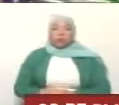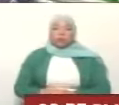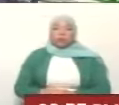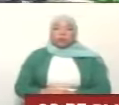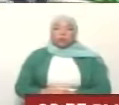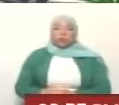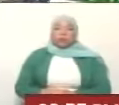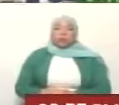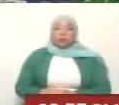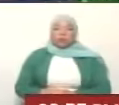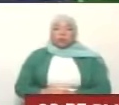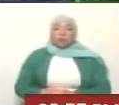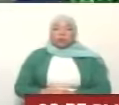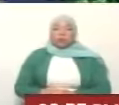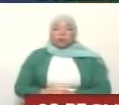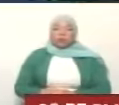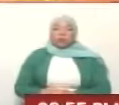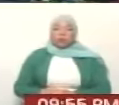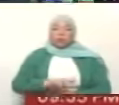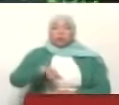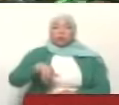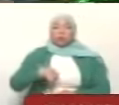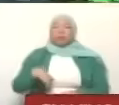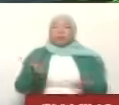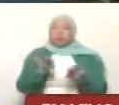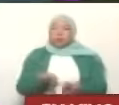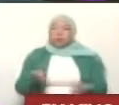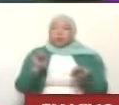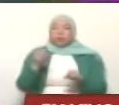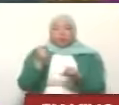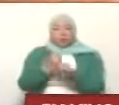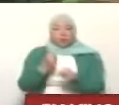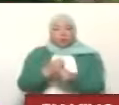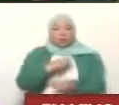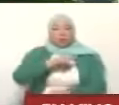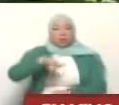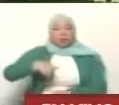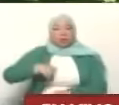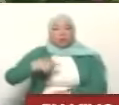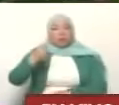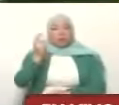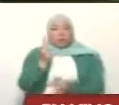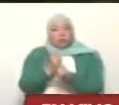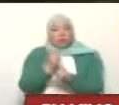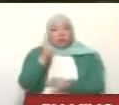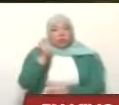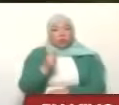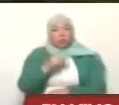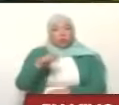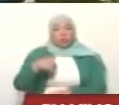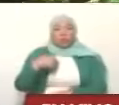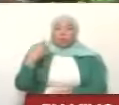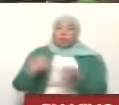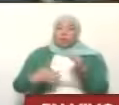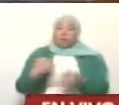¿cómo hago yo para tratar de reivindicarme por haber apoyado a algo que, uno, por el